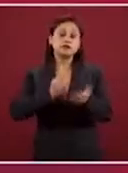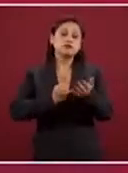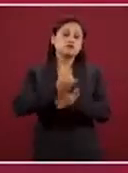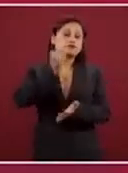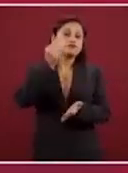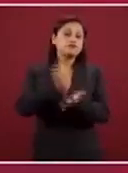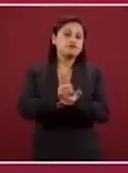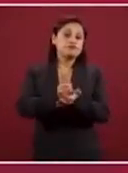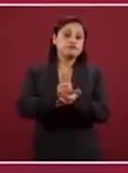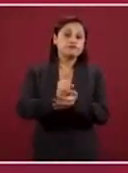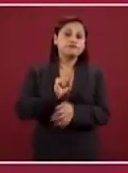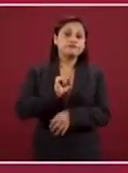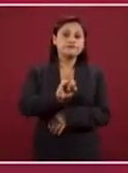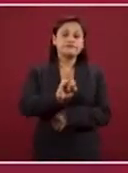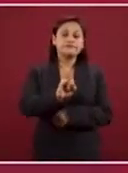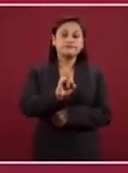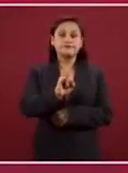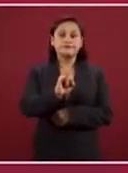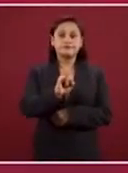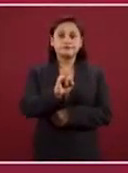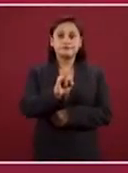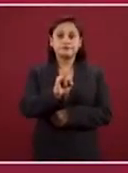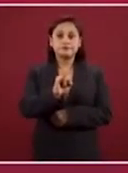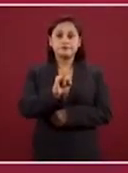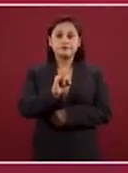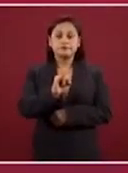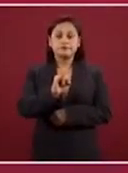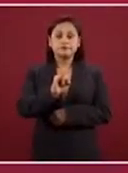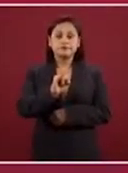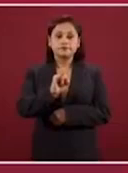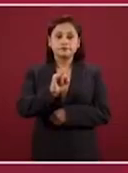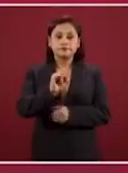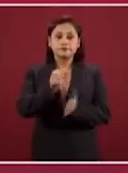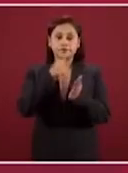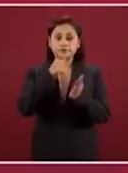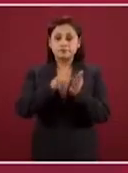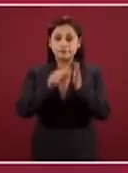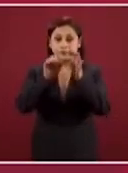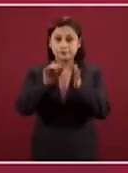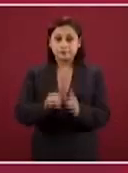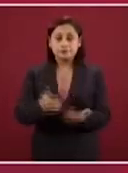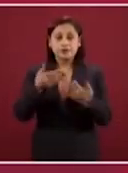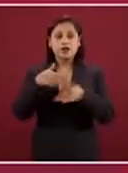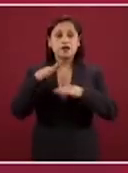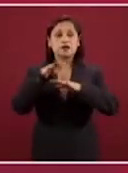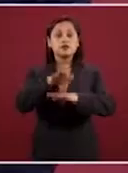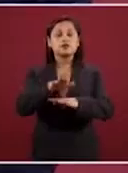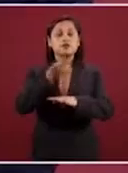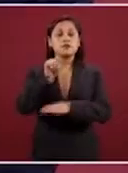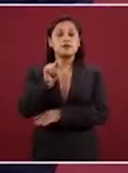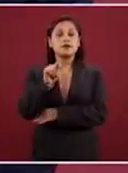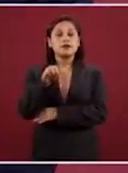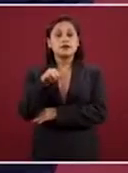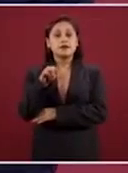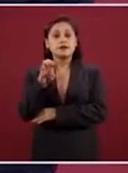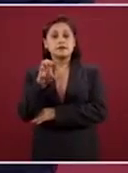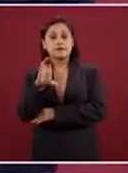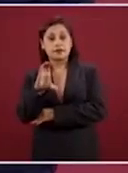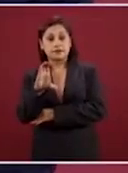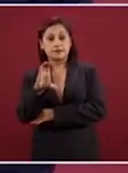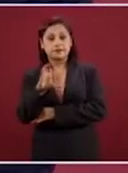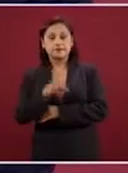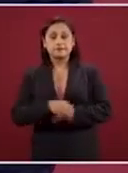la enmienda, el adendum al Tratado de Libre Comercio.